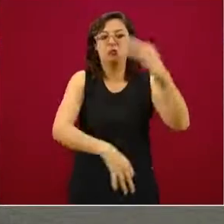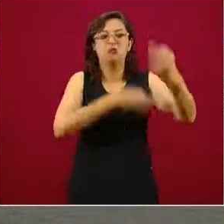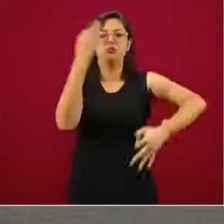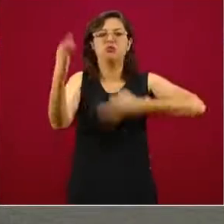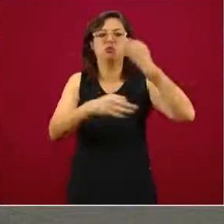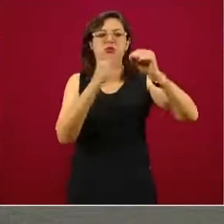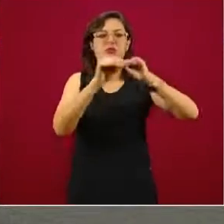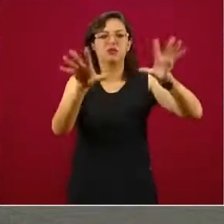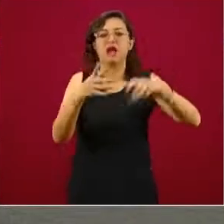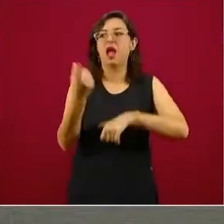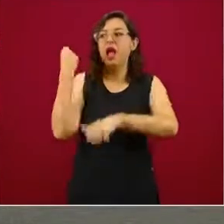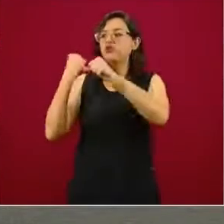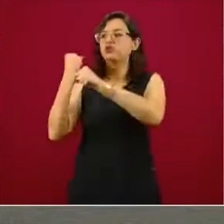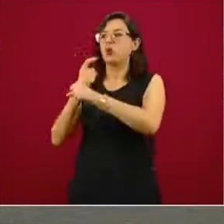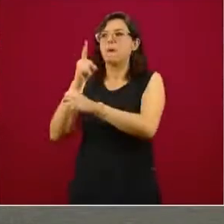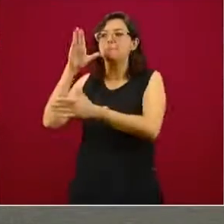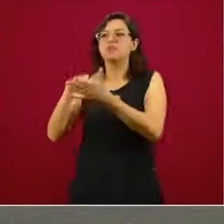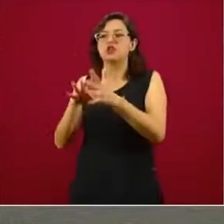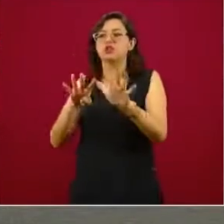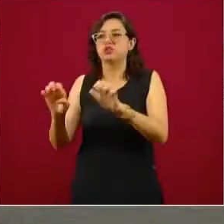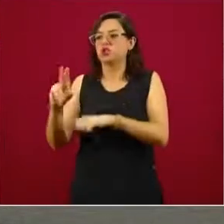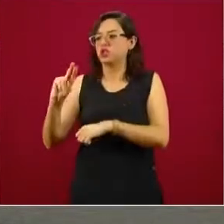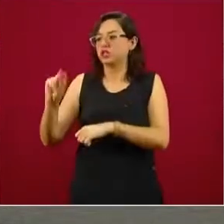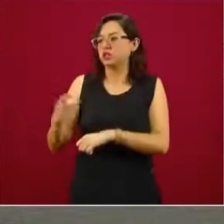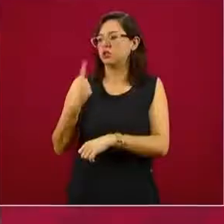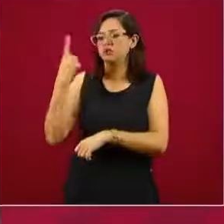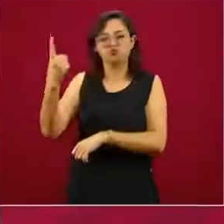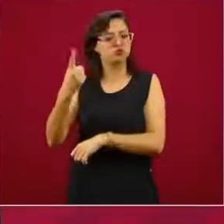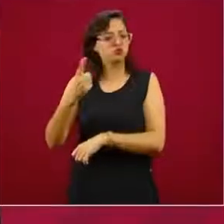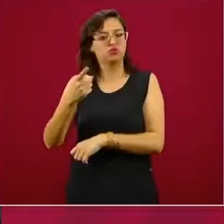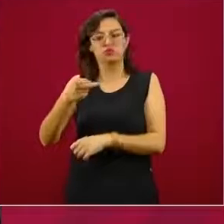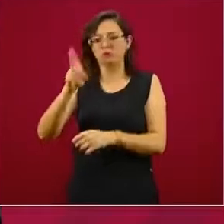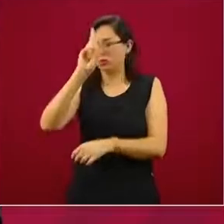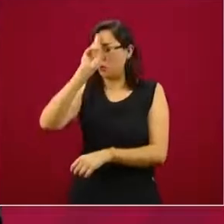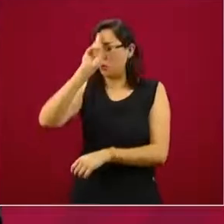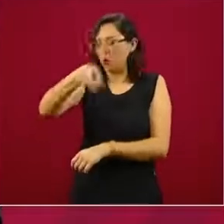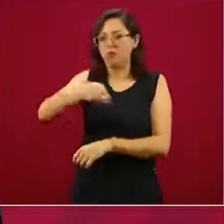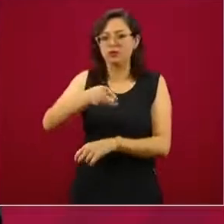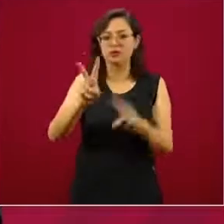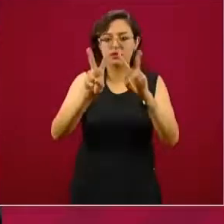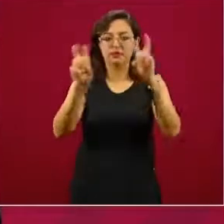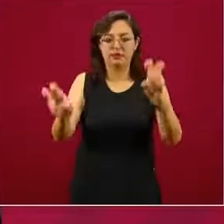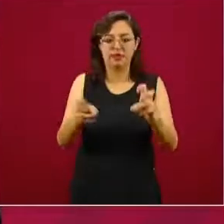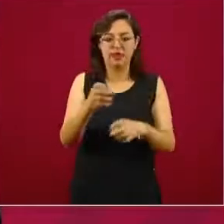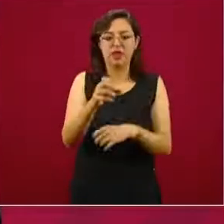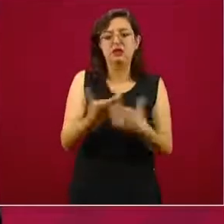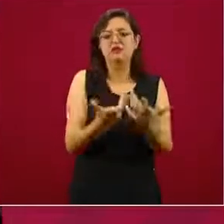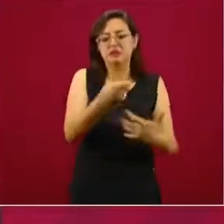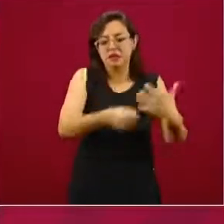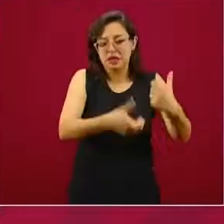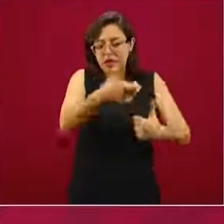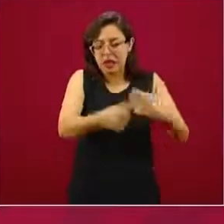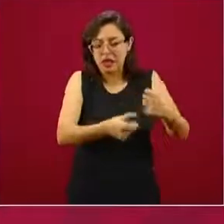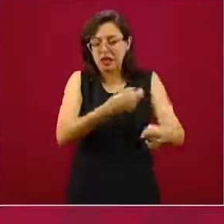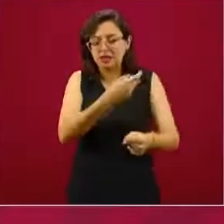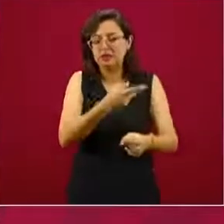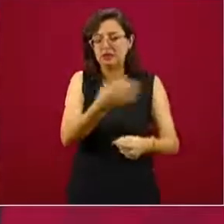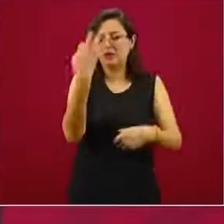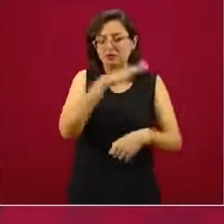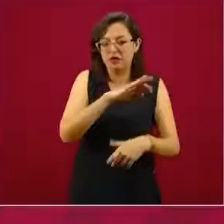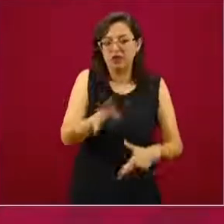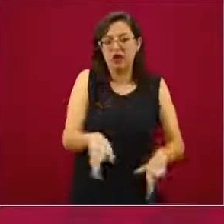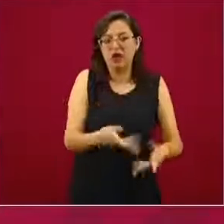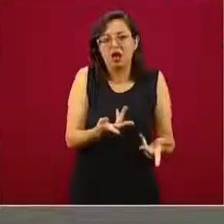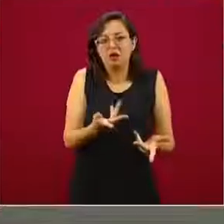desde 1981 que se llama el Código de Comercialización de Sucedáneos, y es un